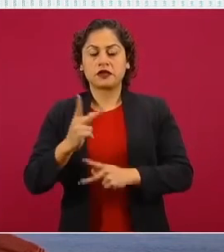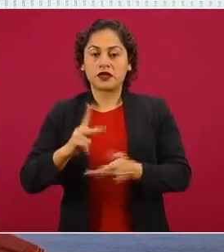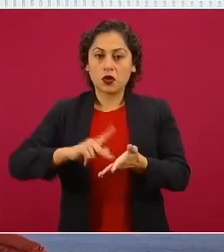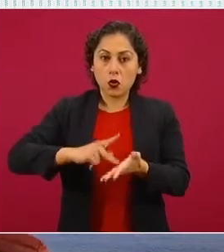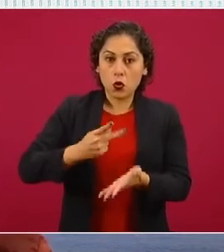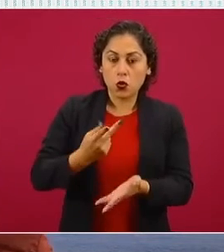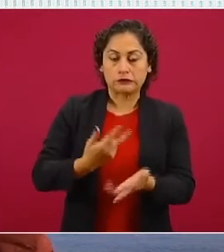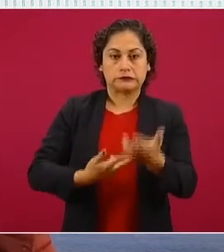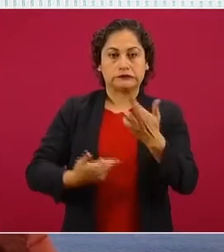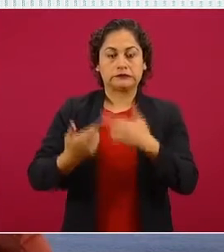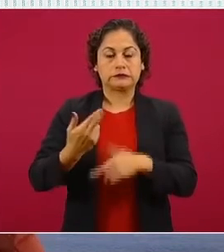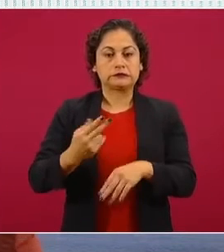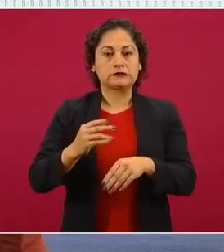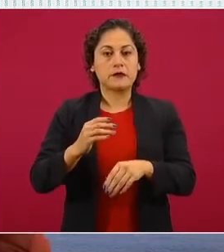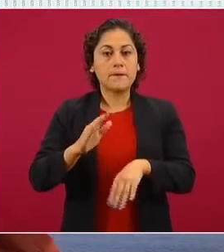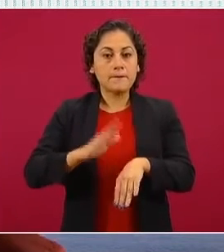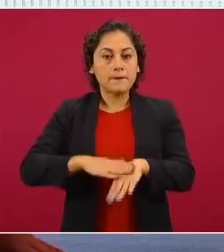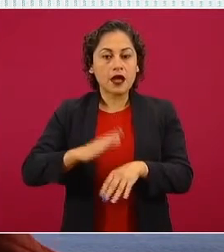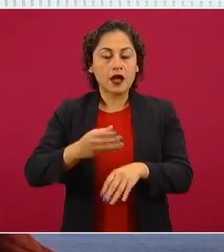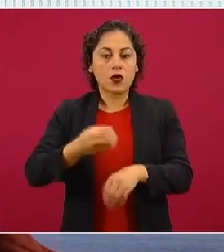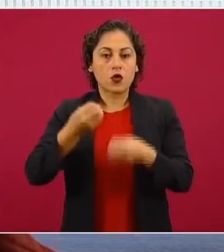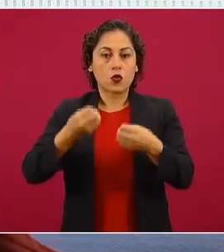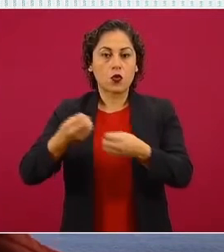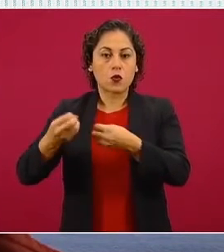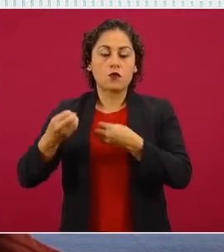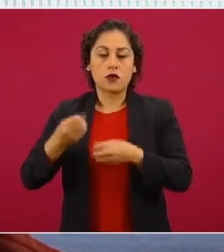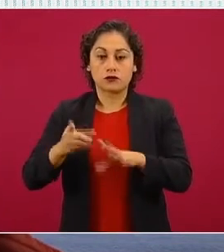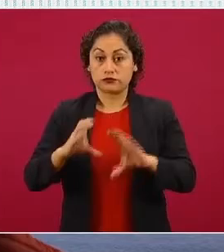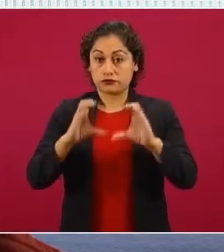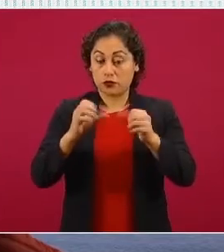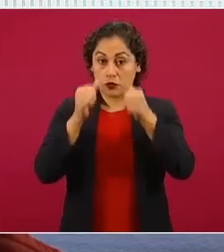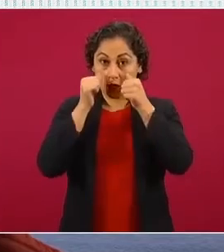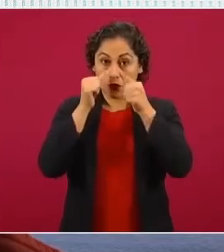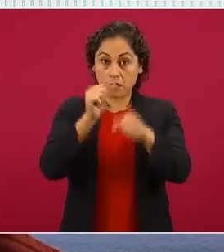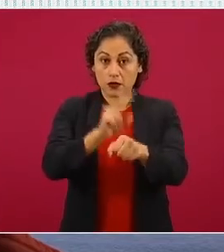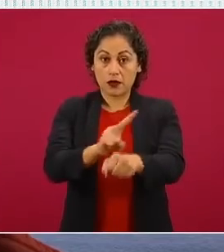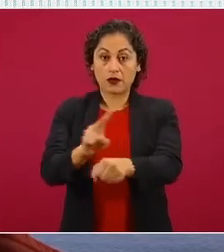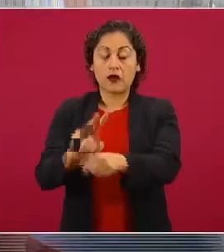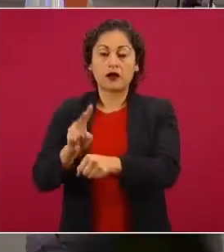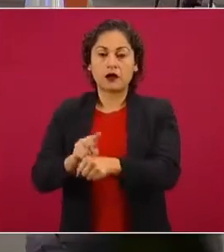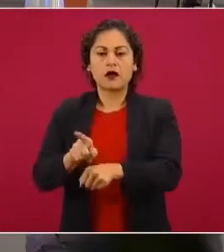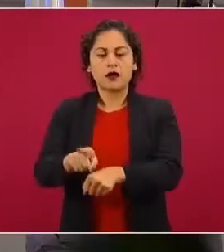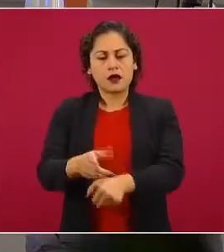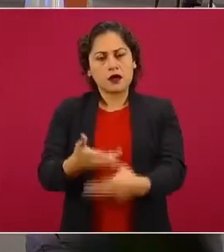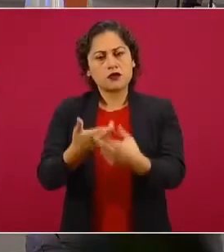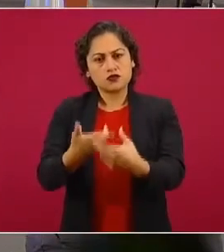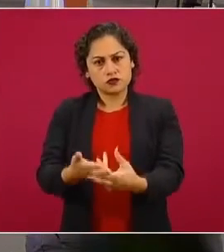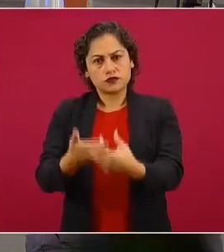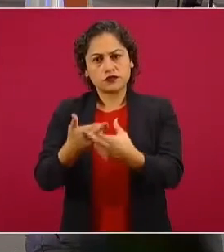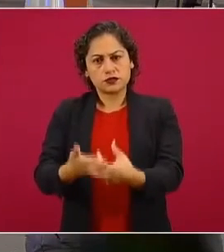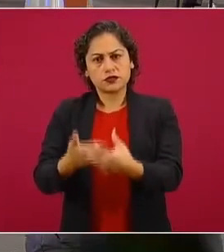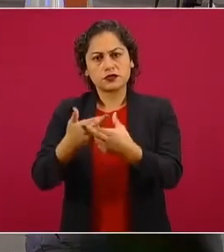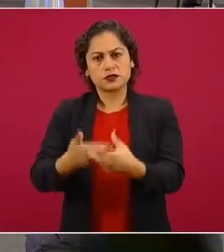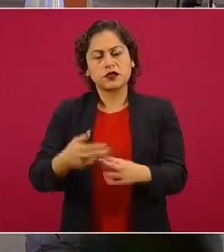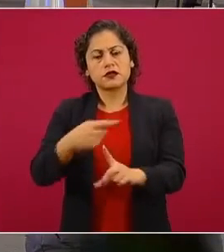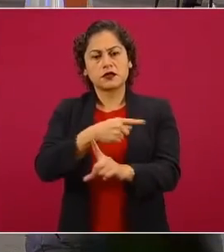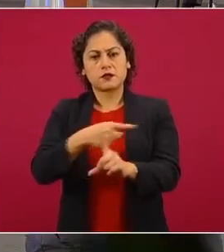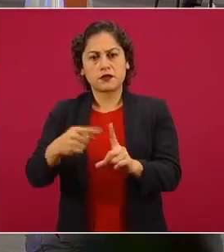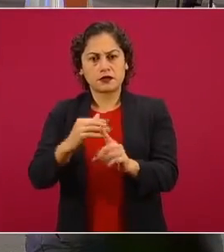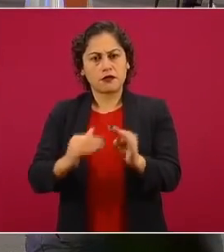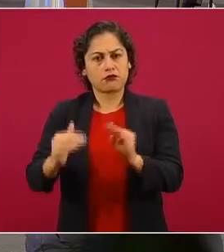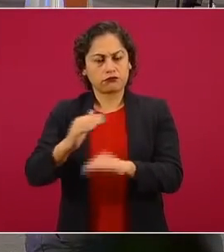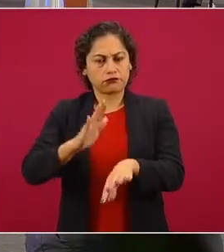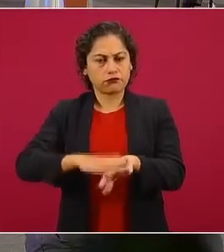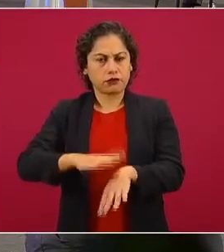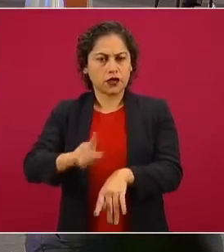también hay que estar al pendiente de la capacidad hospitalaria. Todavía tiene una buena reserva hospitalaria, más de la mitad de las camas están